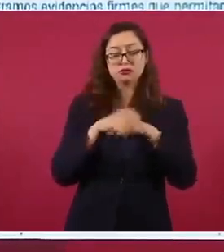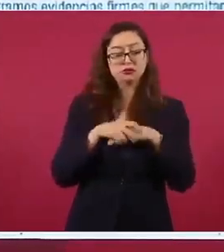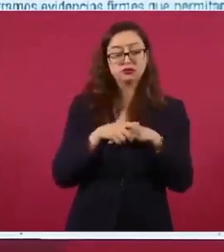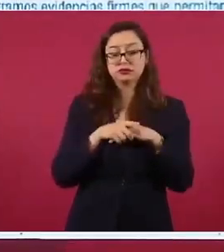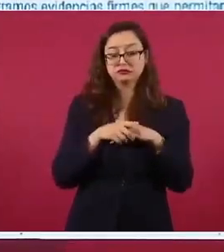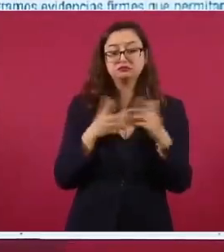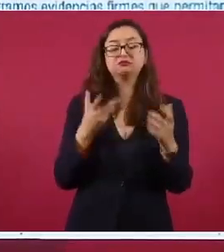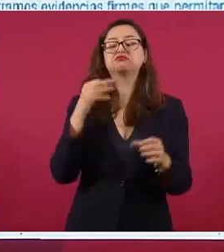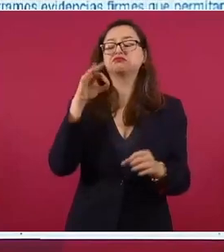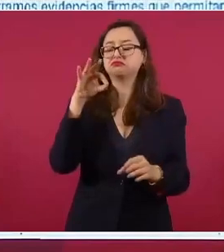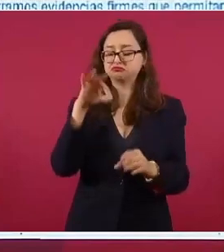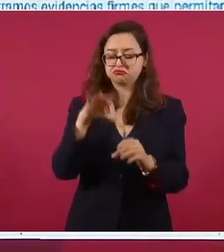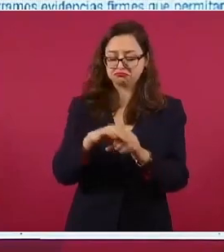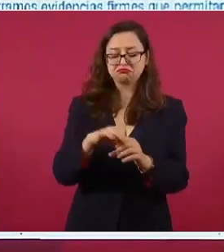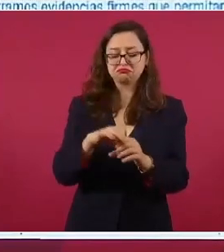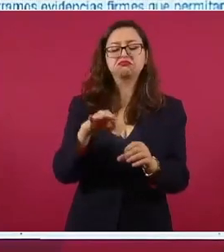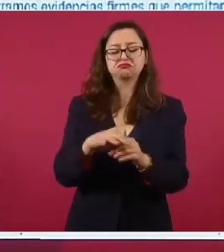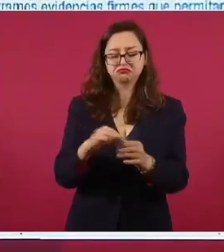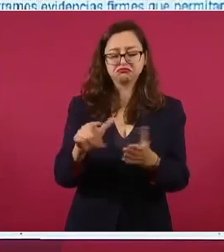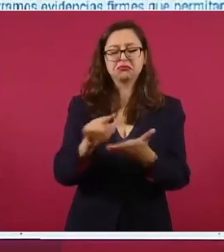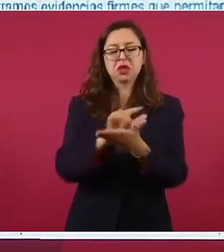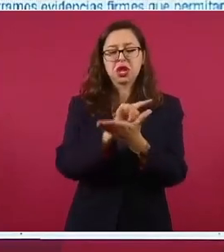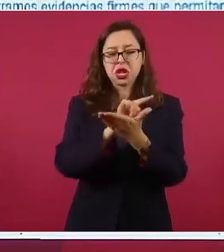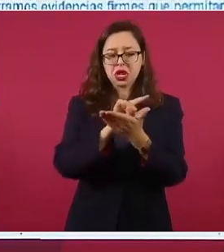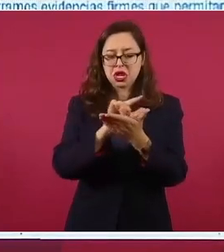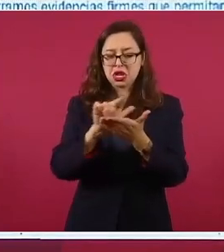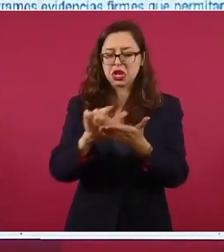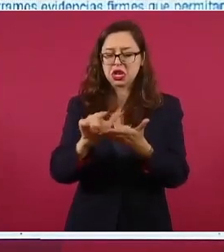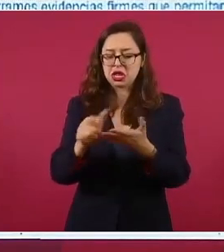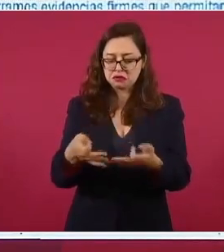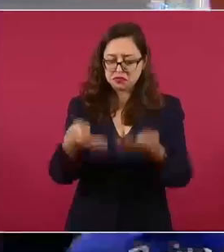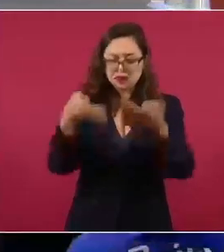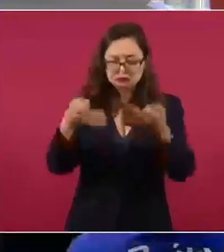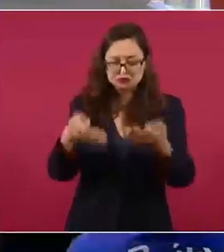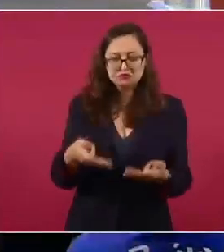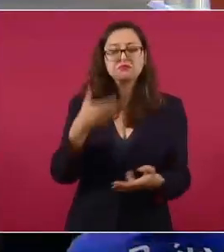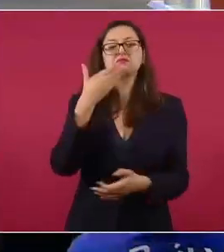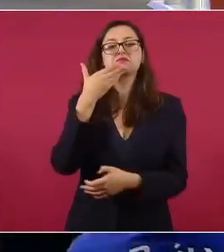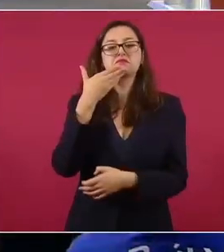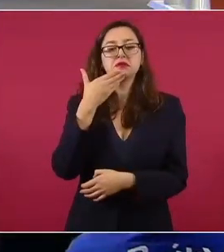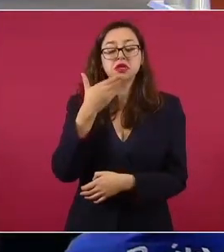Es una elección que cuentan los ciudadanos.